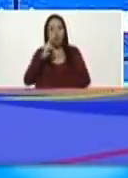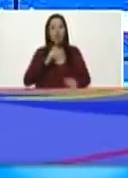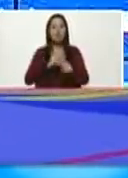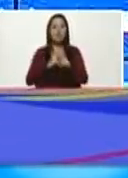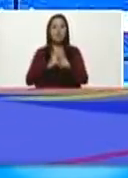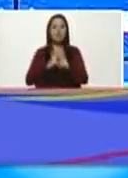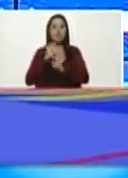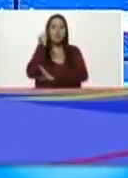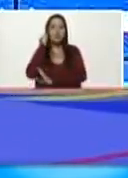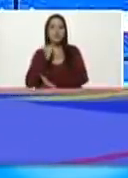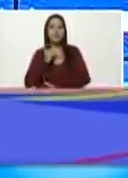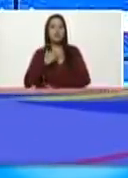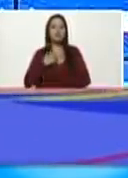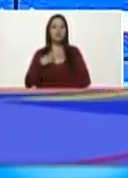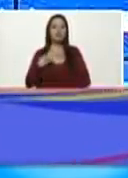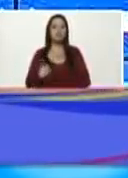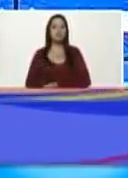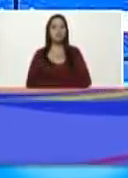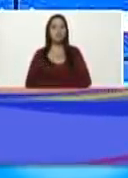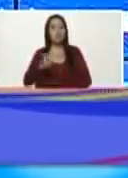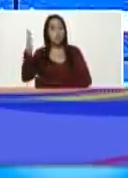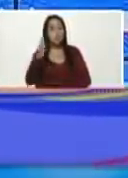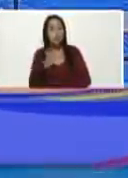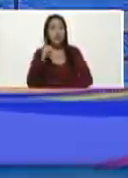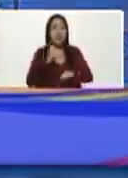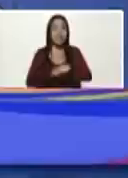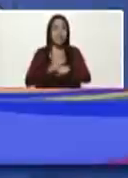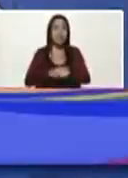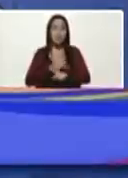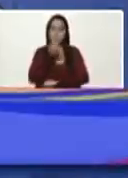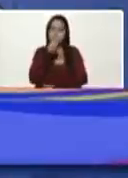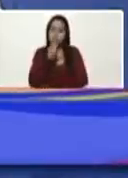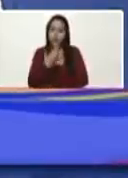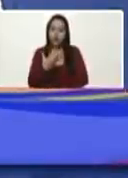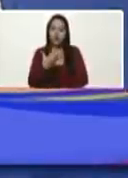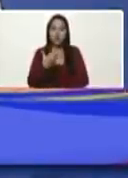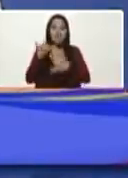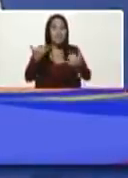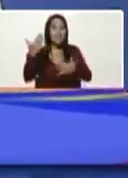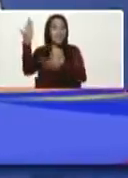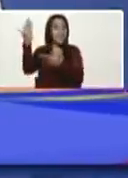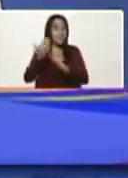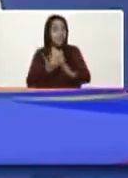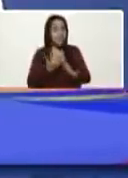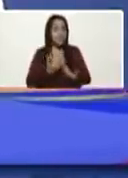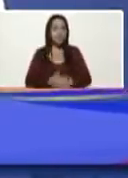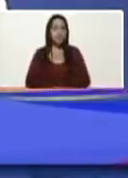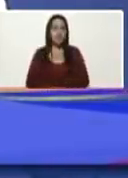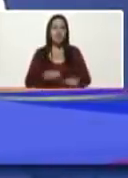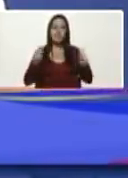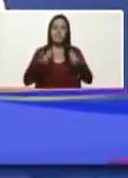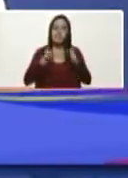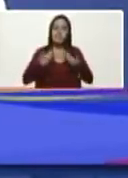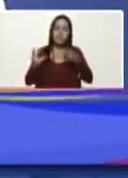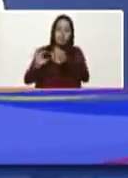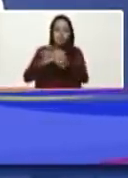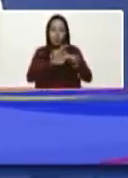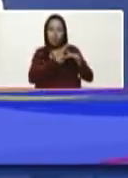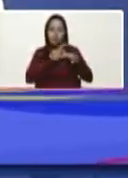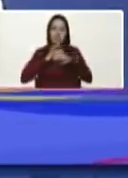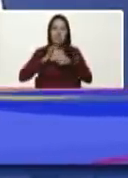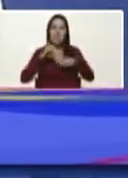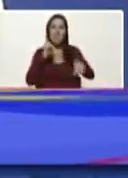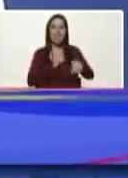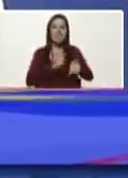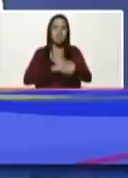bolivariano. Y cuando venga el tiempo de la prosperidad, que ya viene, viviremos unidos el tiempo